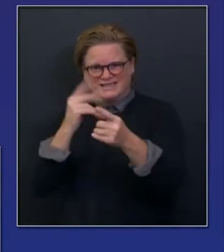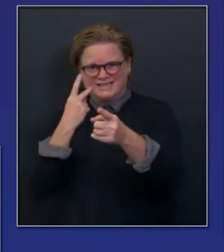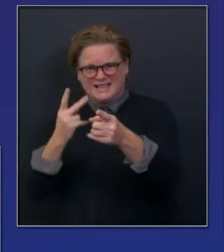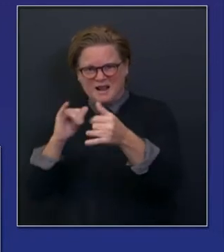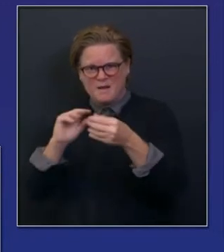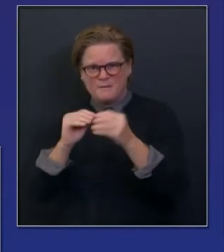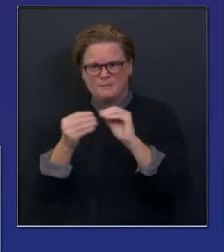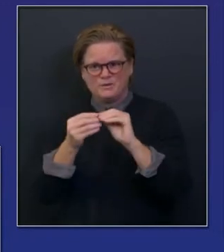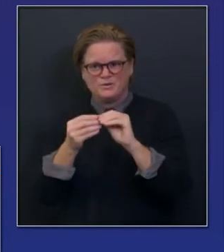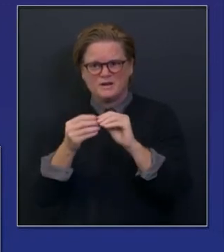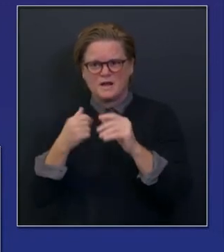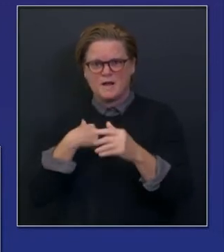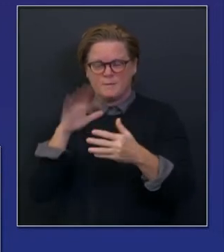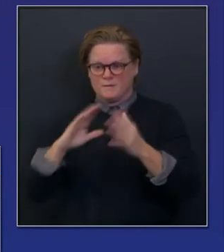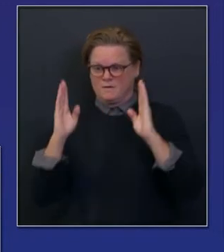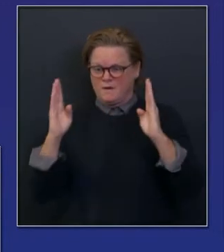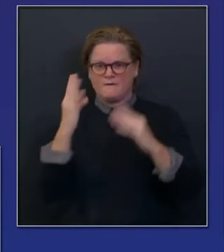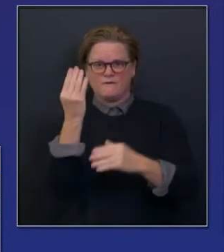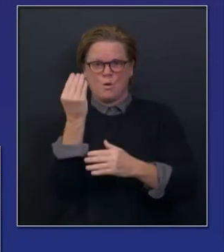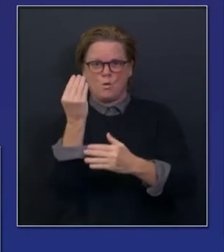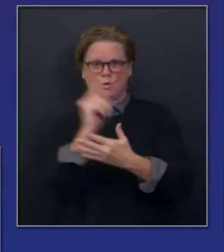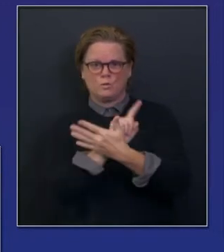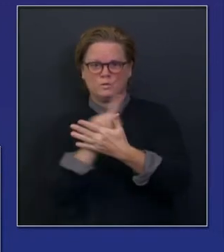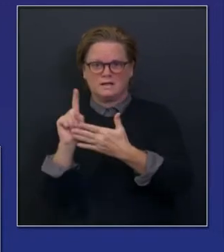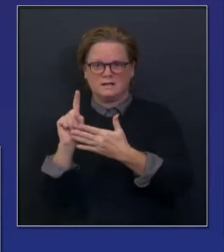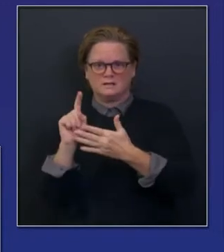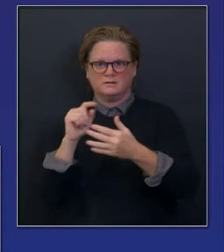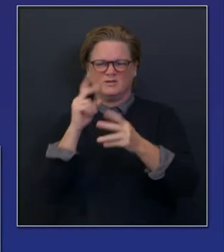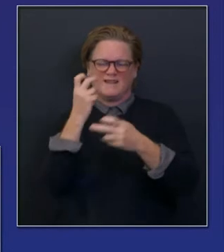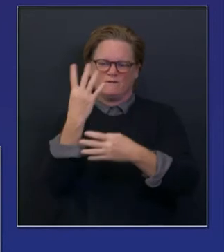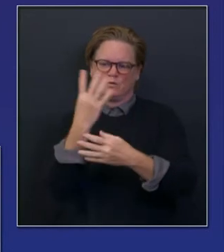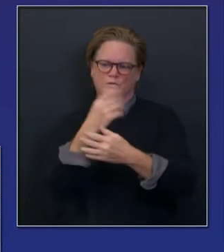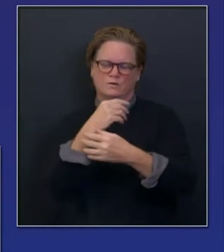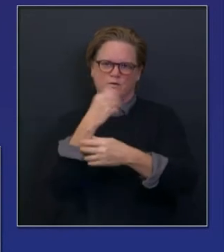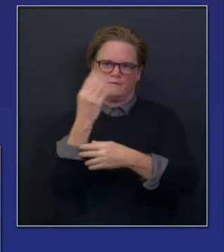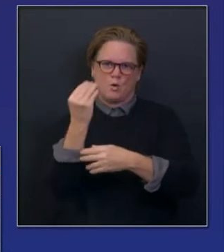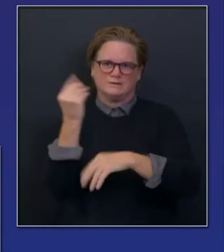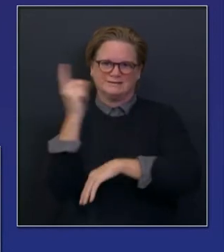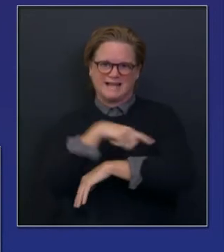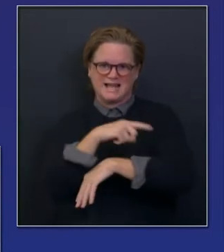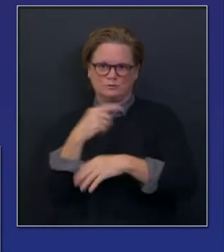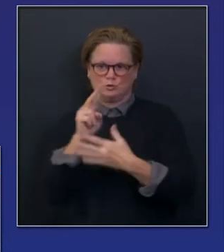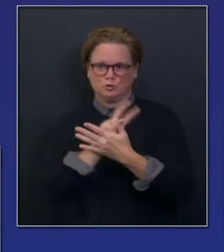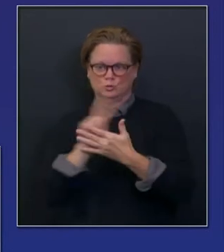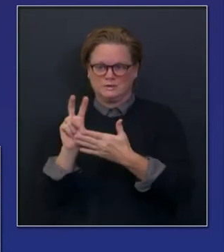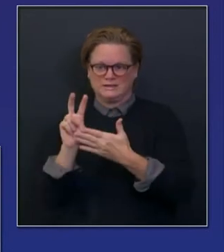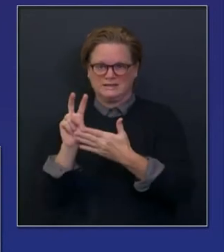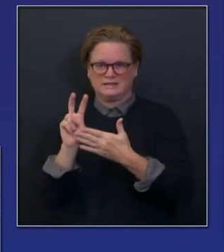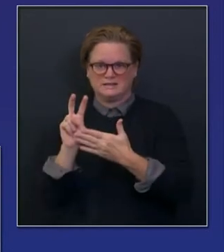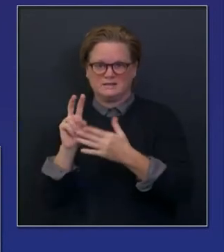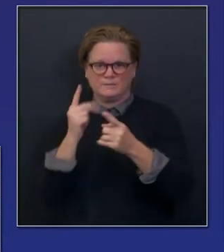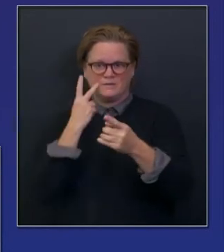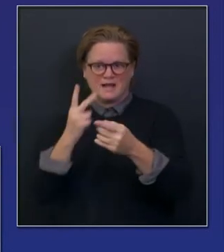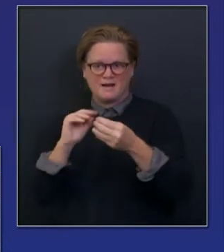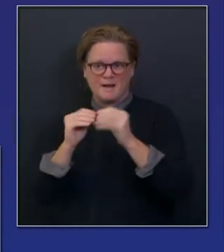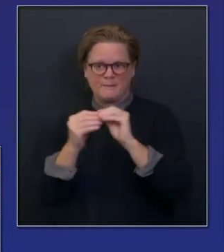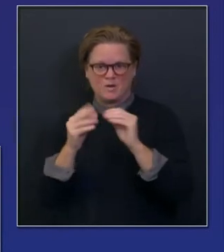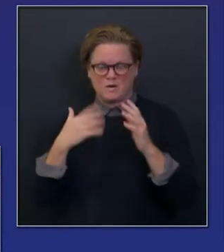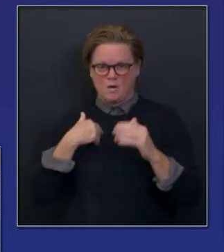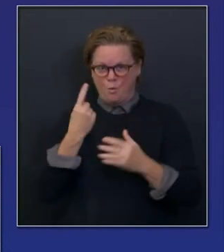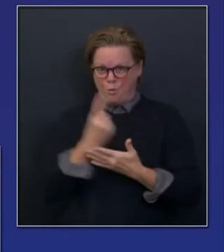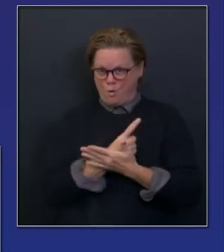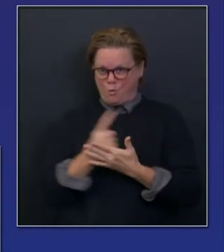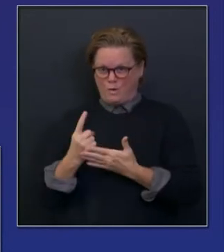7 días. Si ven aquí el índice de positividad de los últimos 14 días, en el estado de California